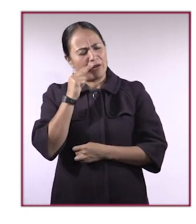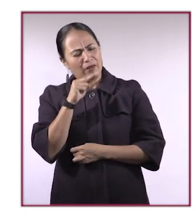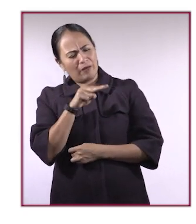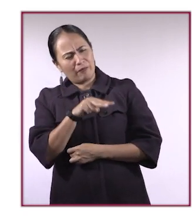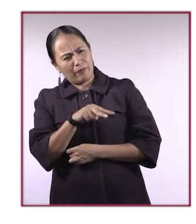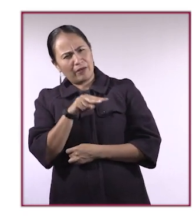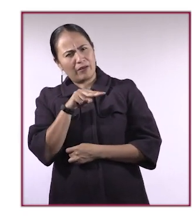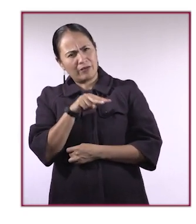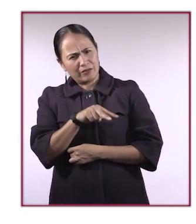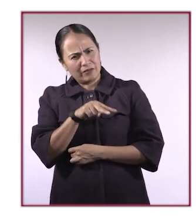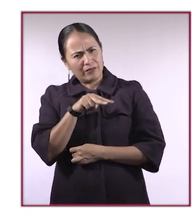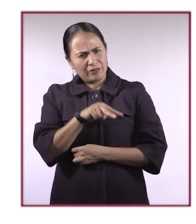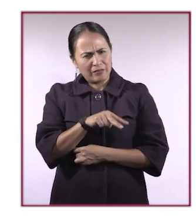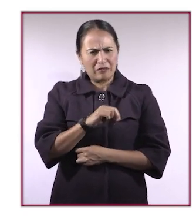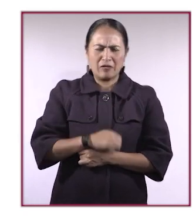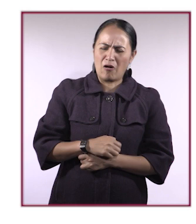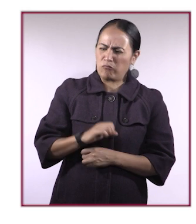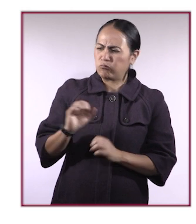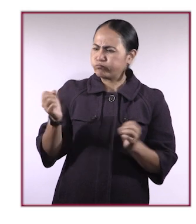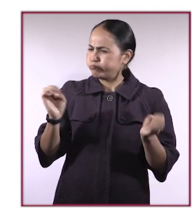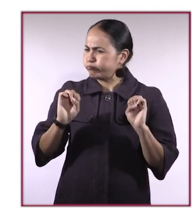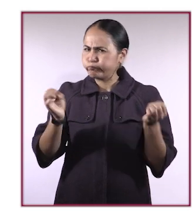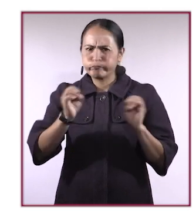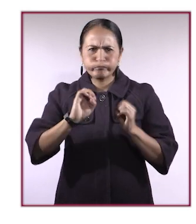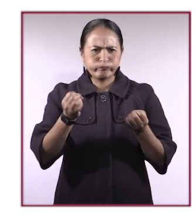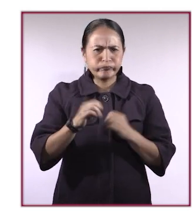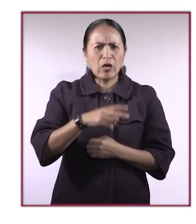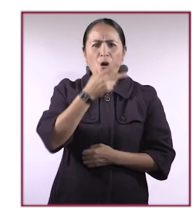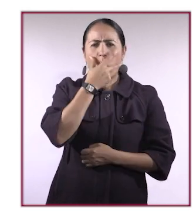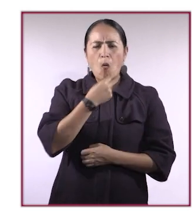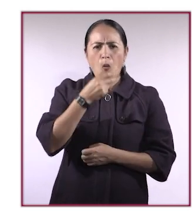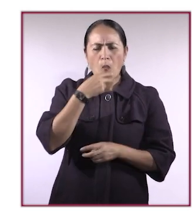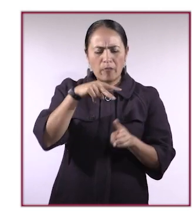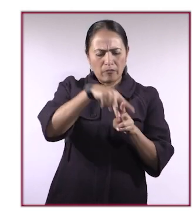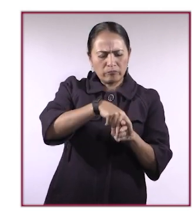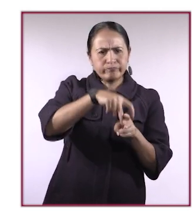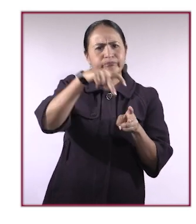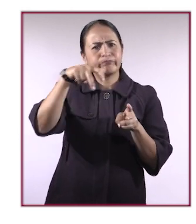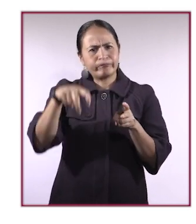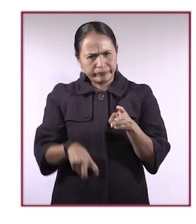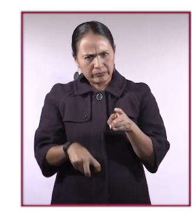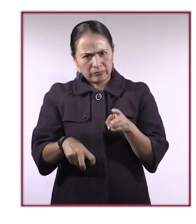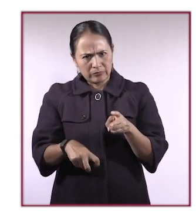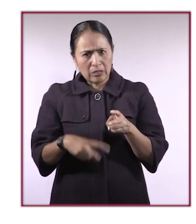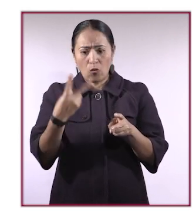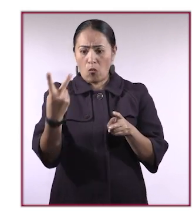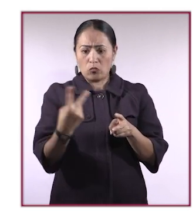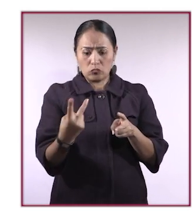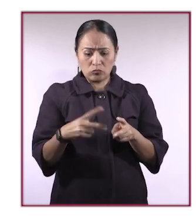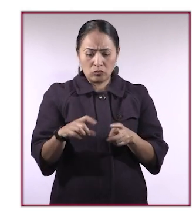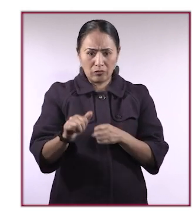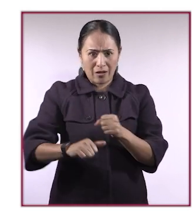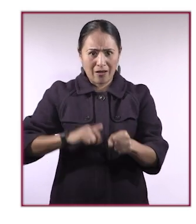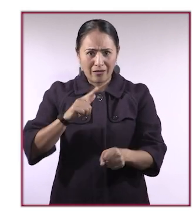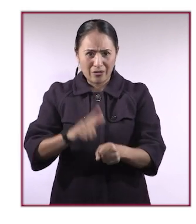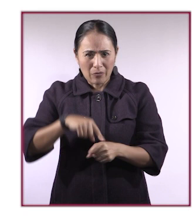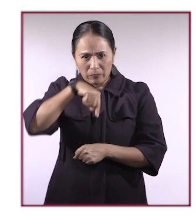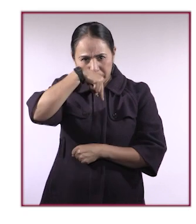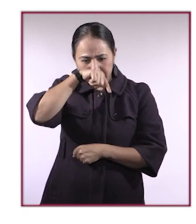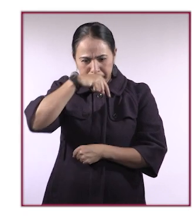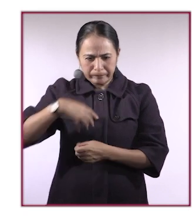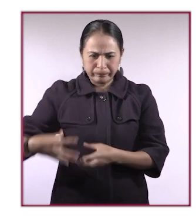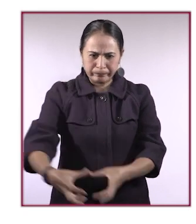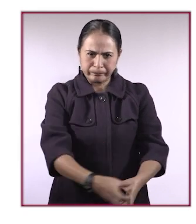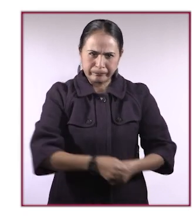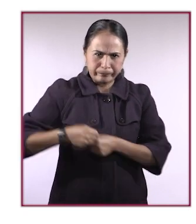unos momentos y viendo que no había nadie cerca, el señor desmontó. Atrapó y amarró a los guajolotes de